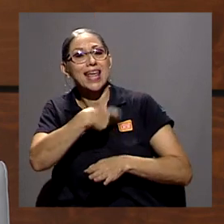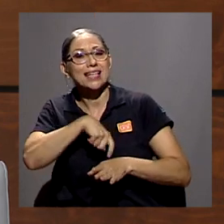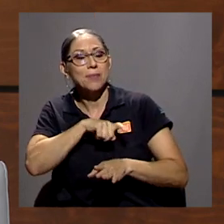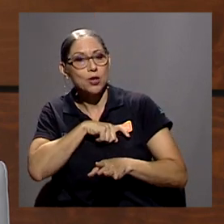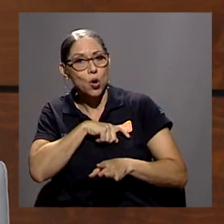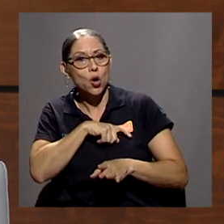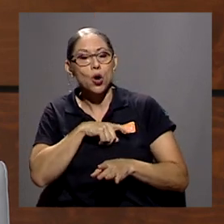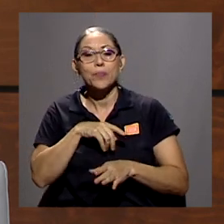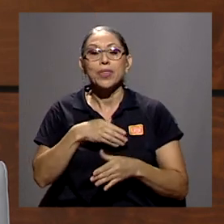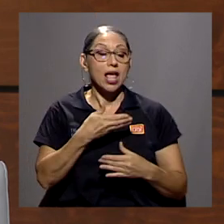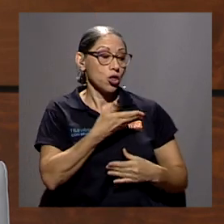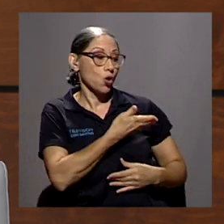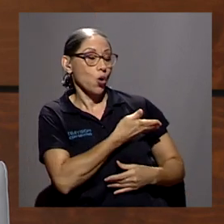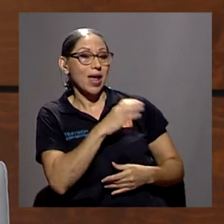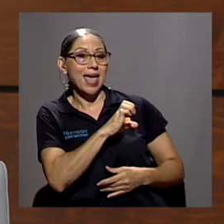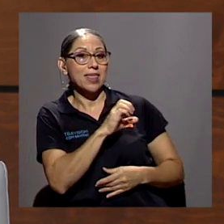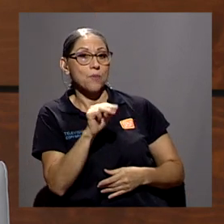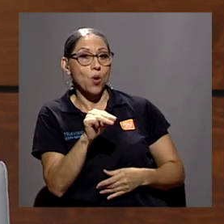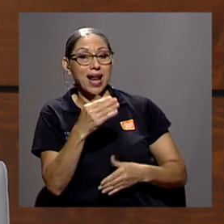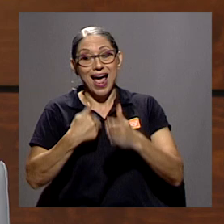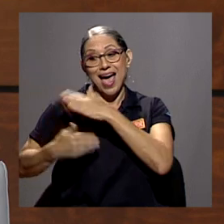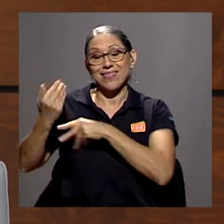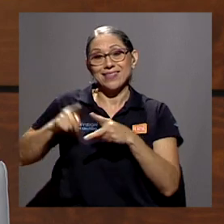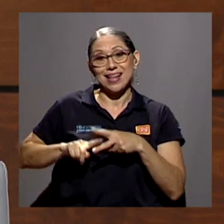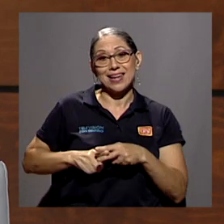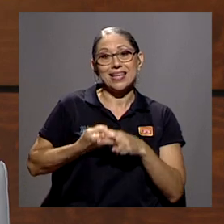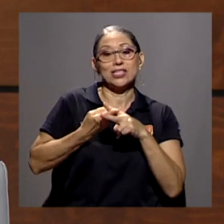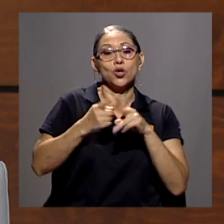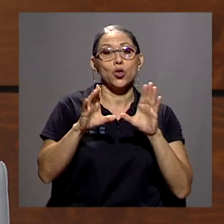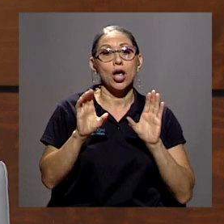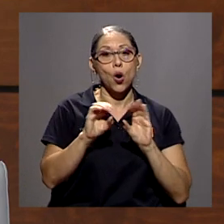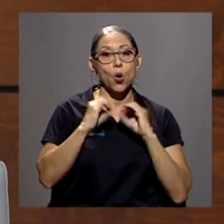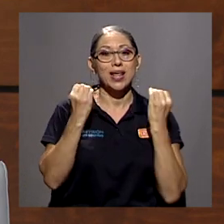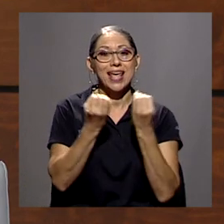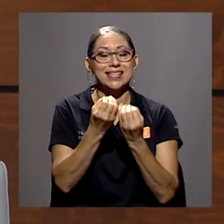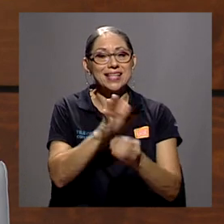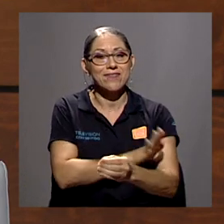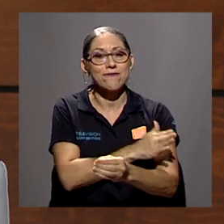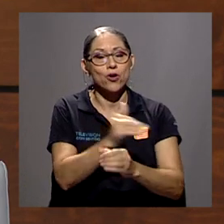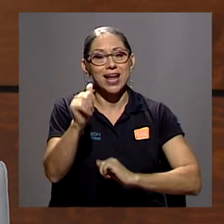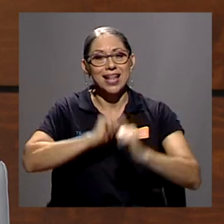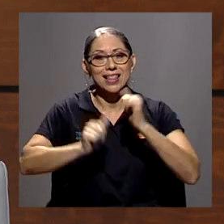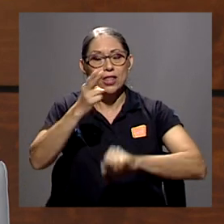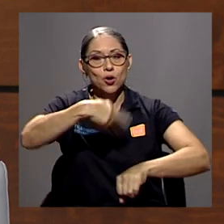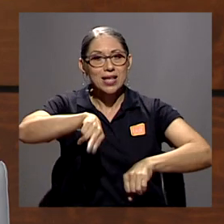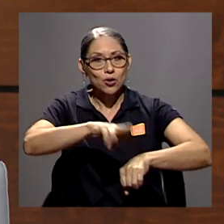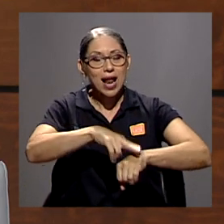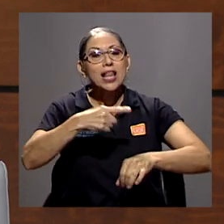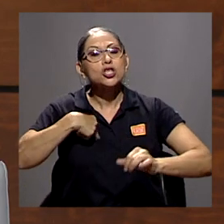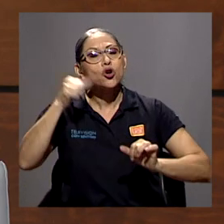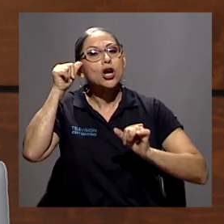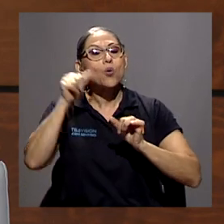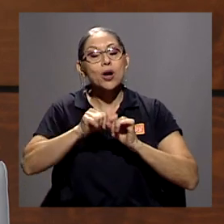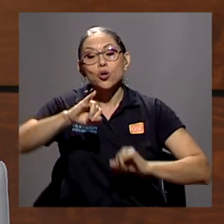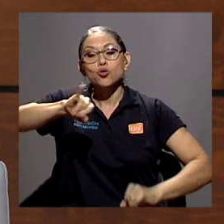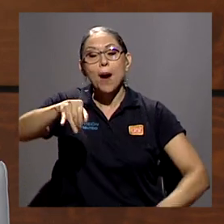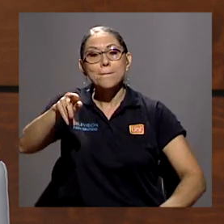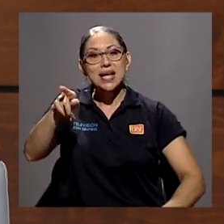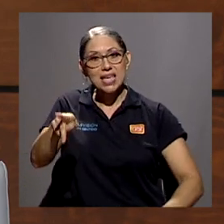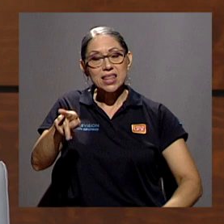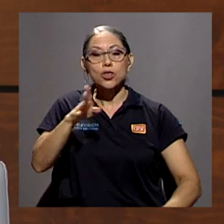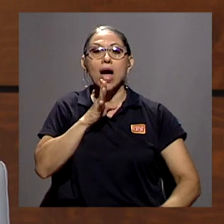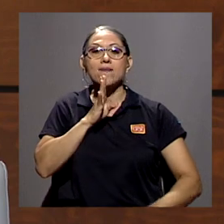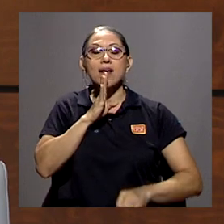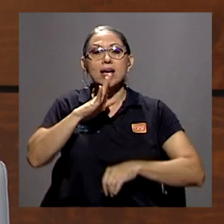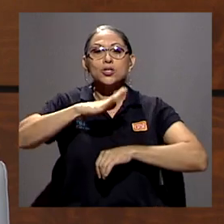inicio de orquesta sinfónica en teatro nacional y recuerdo que don joan nos hablaba mucho de el